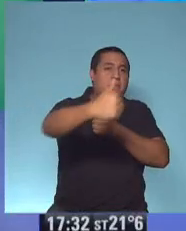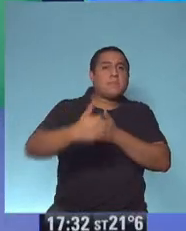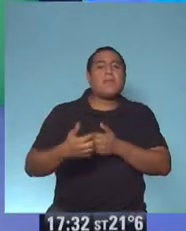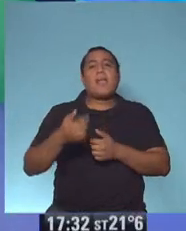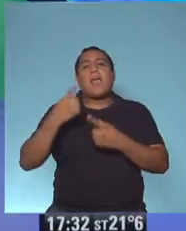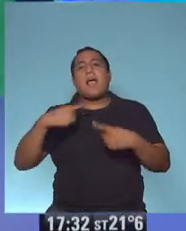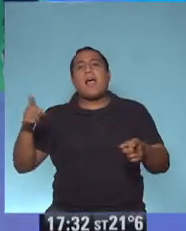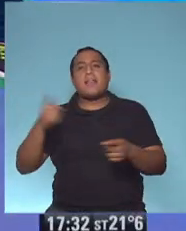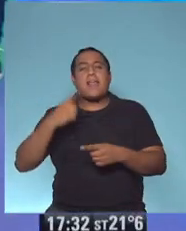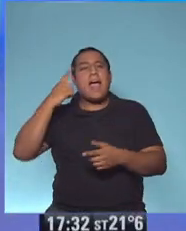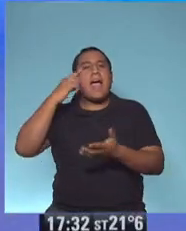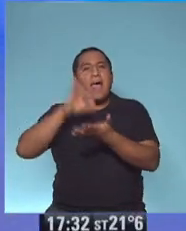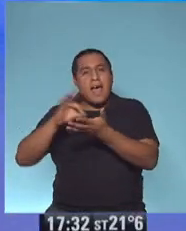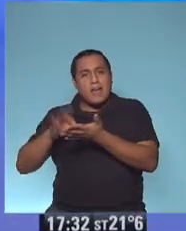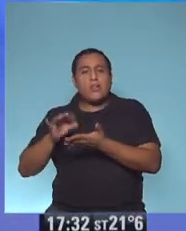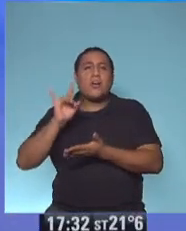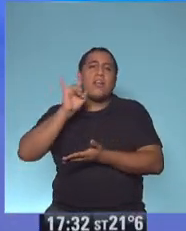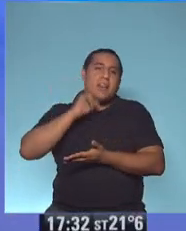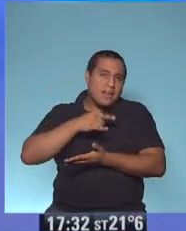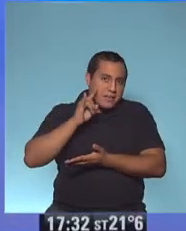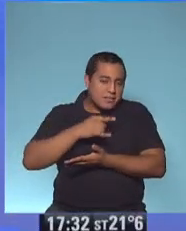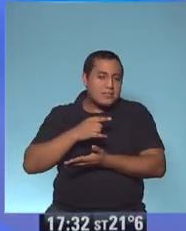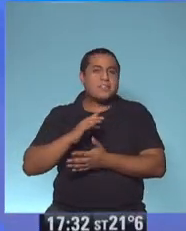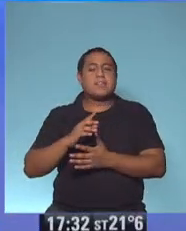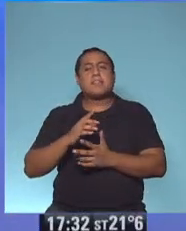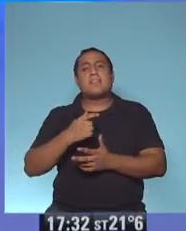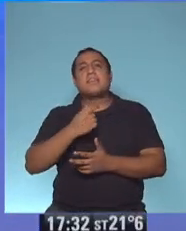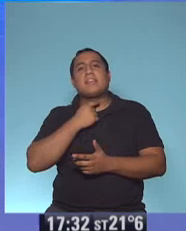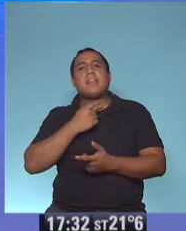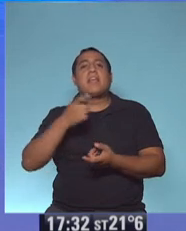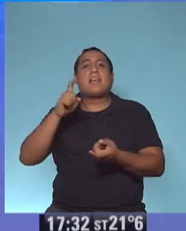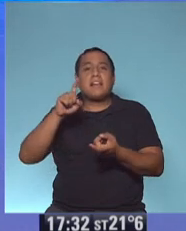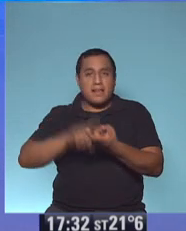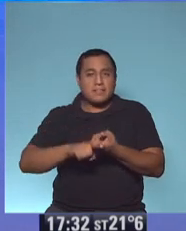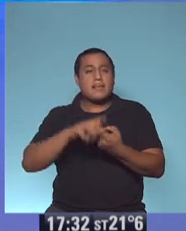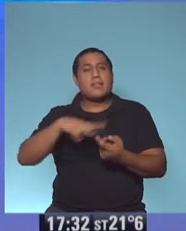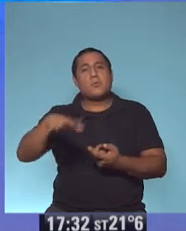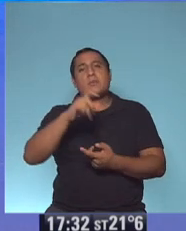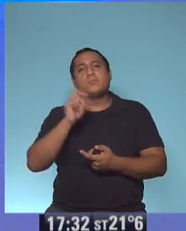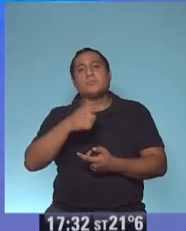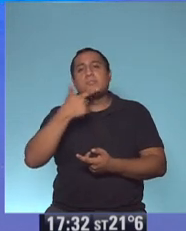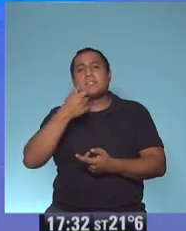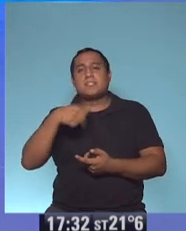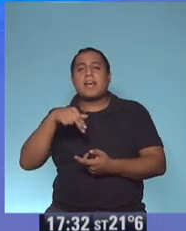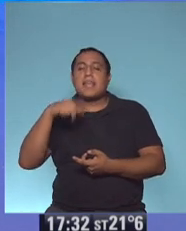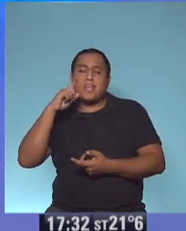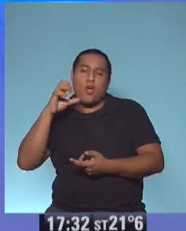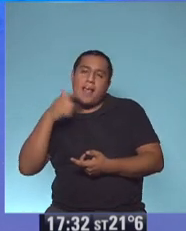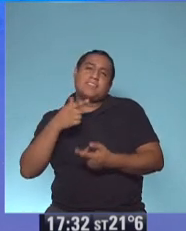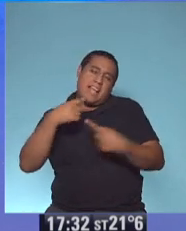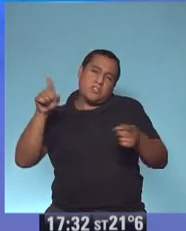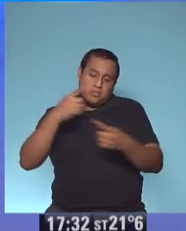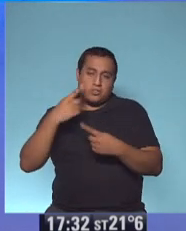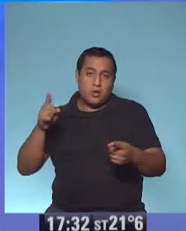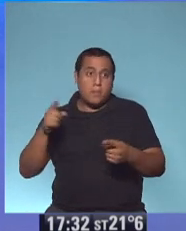leche me quiero casar con una señorita de San Nicolás. Mientras los pájaros y